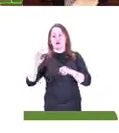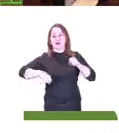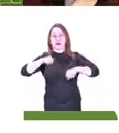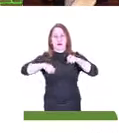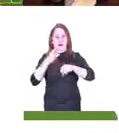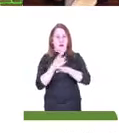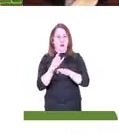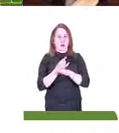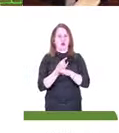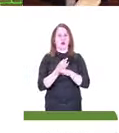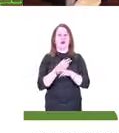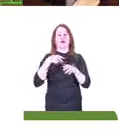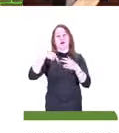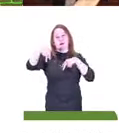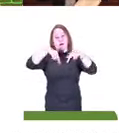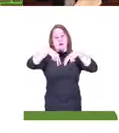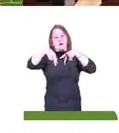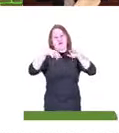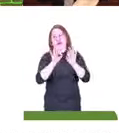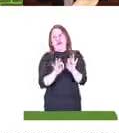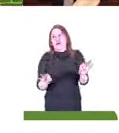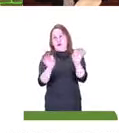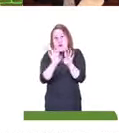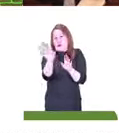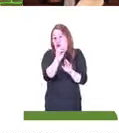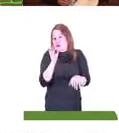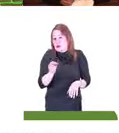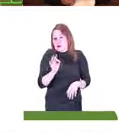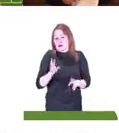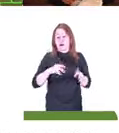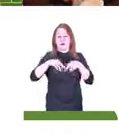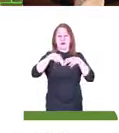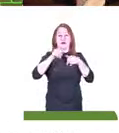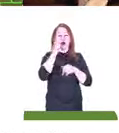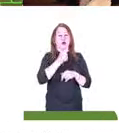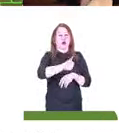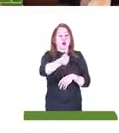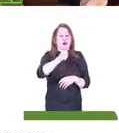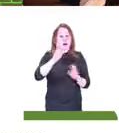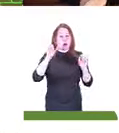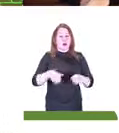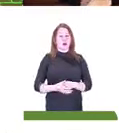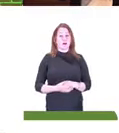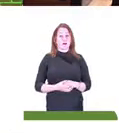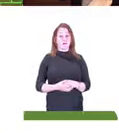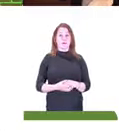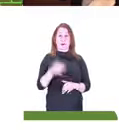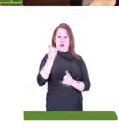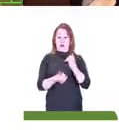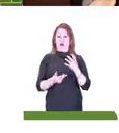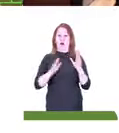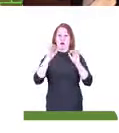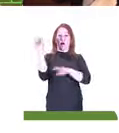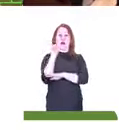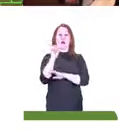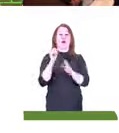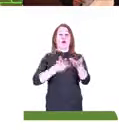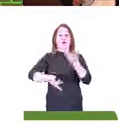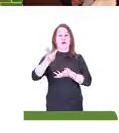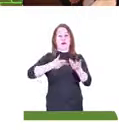los peatones son parte fundamental, todos somos peatones en algún momento de nuestro día a día, y finalmente tenemos nuestro carro compartido y nuestro pico y